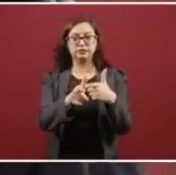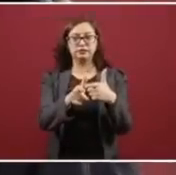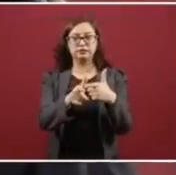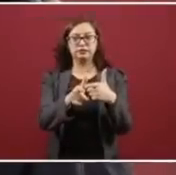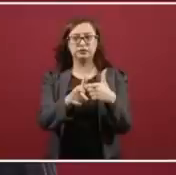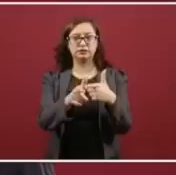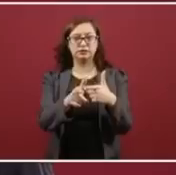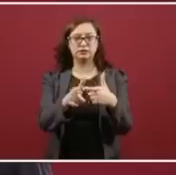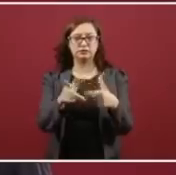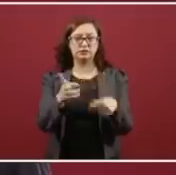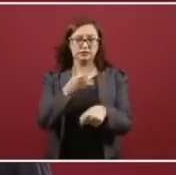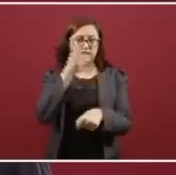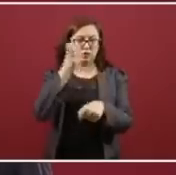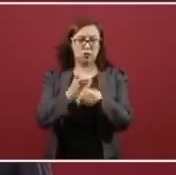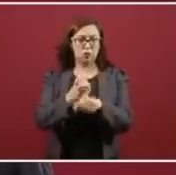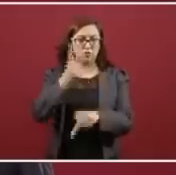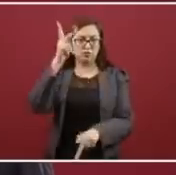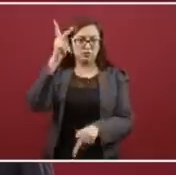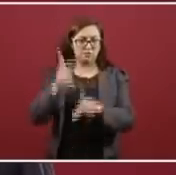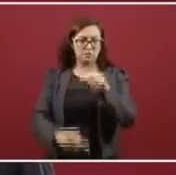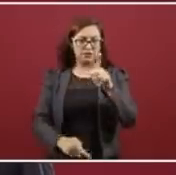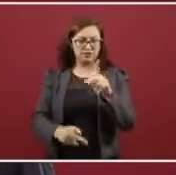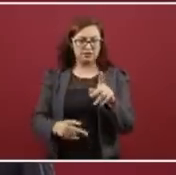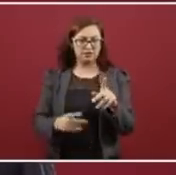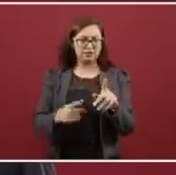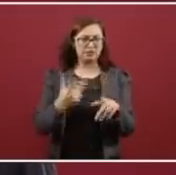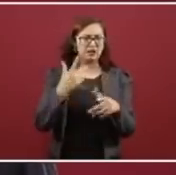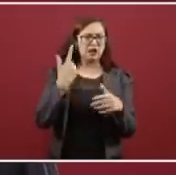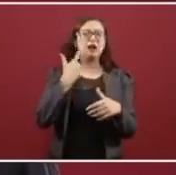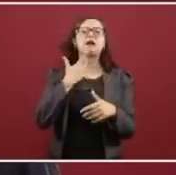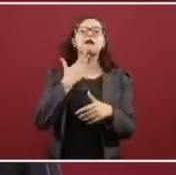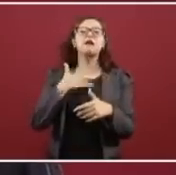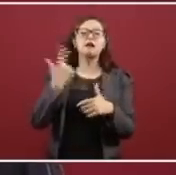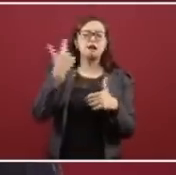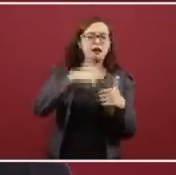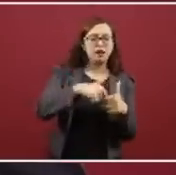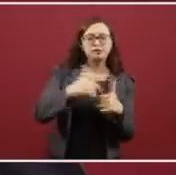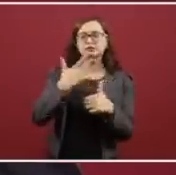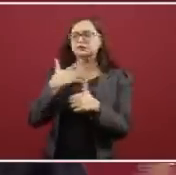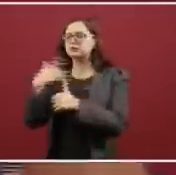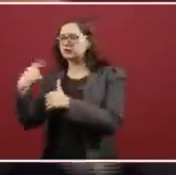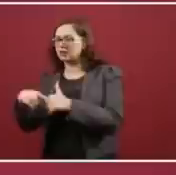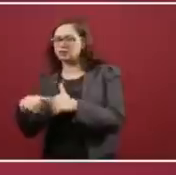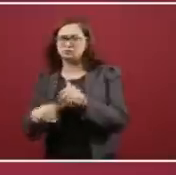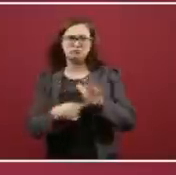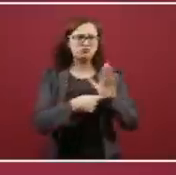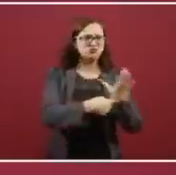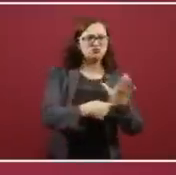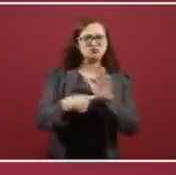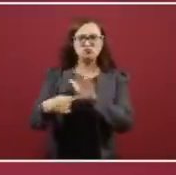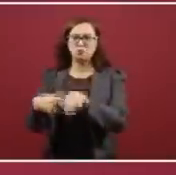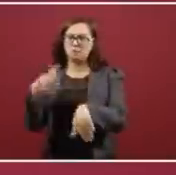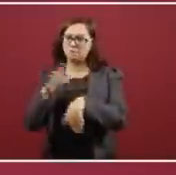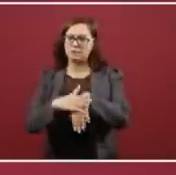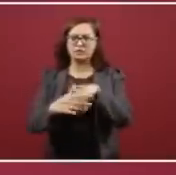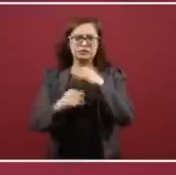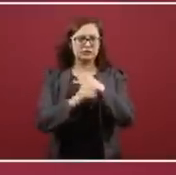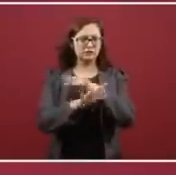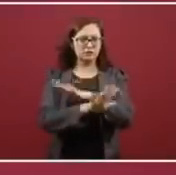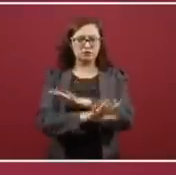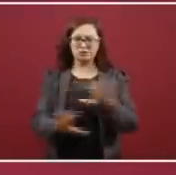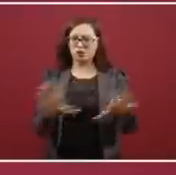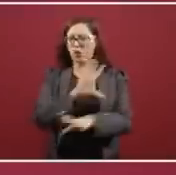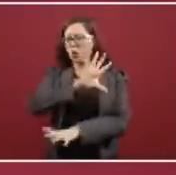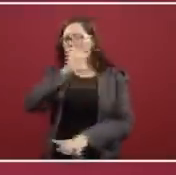el quién es quién en los precios de combustible para qué sé de